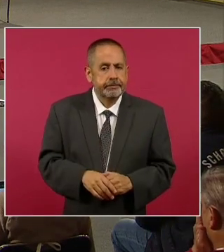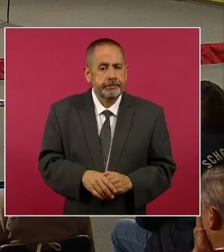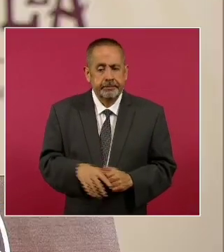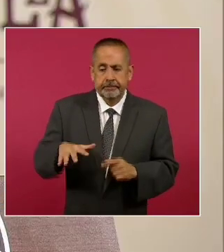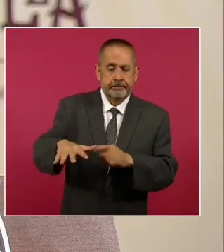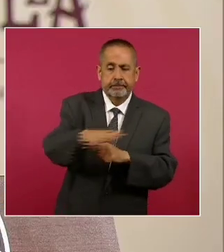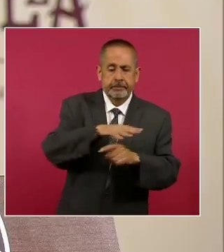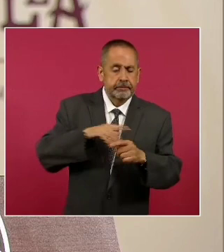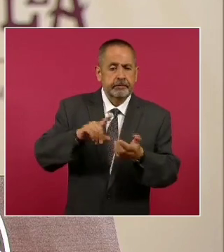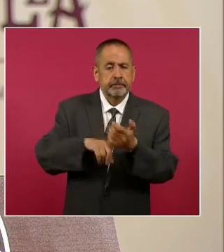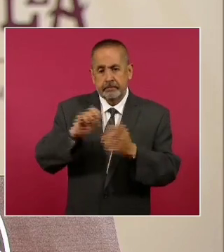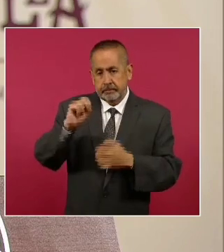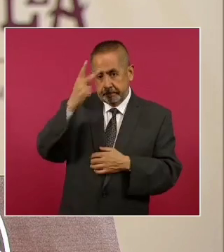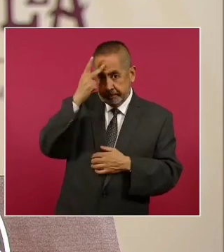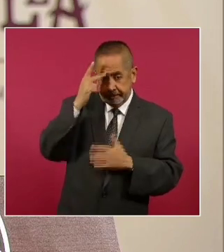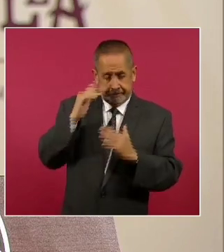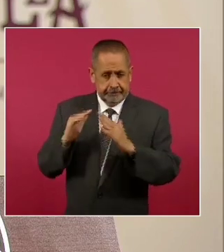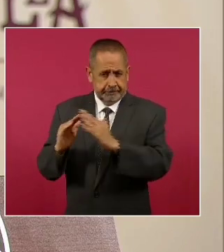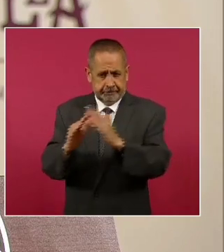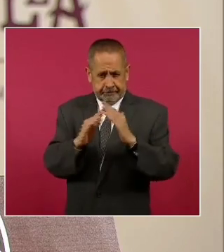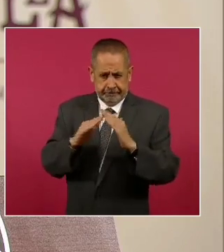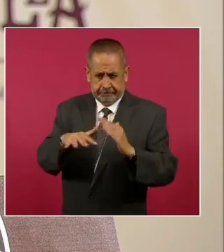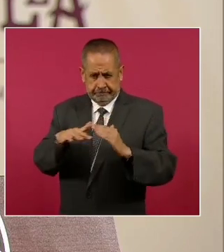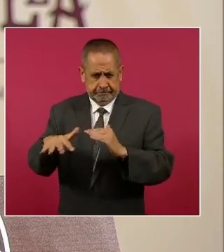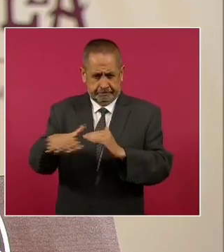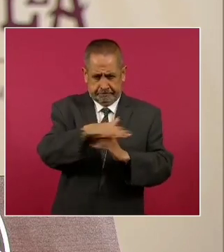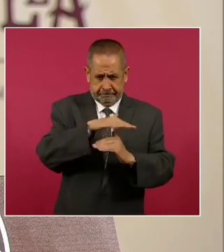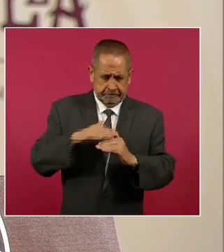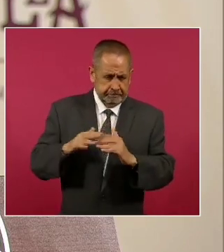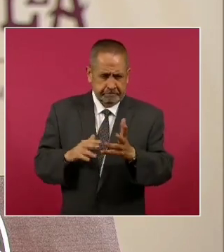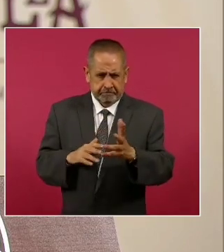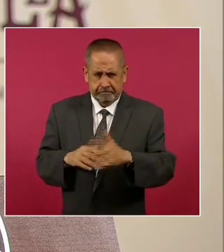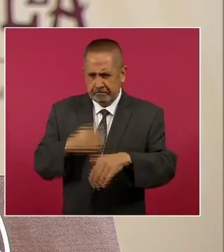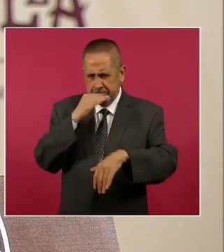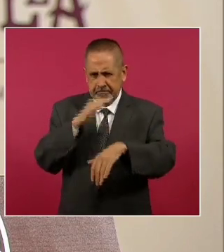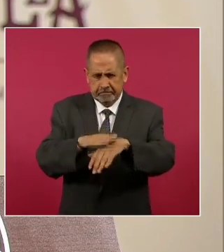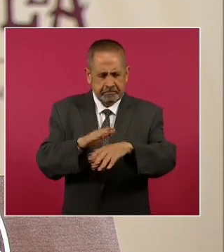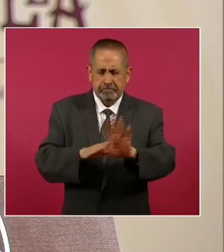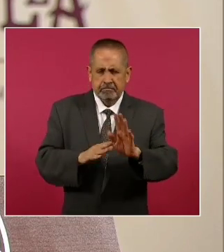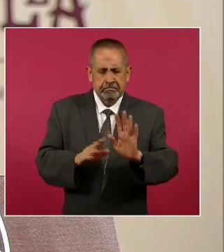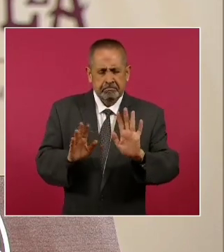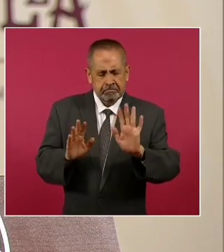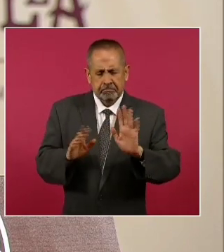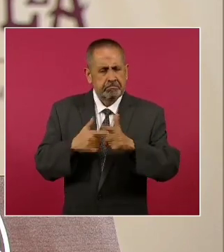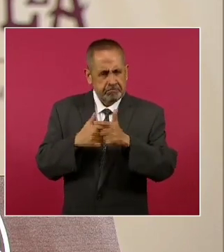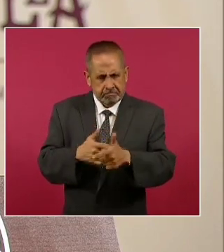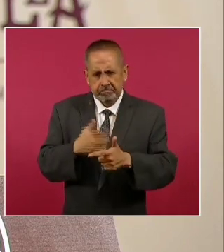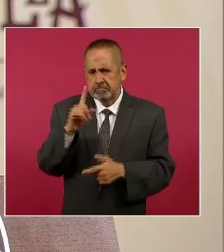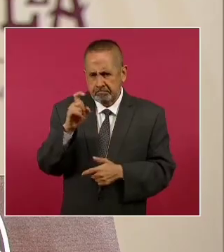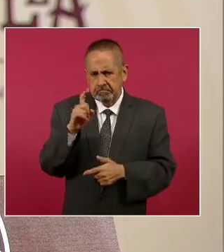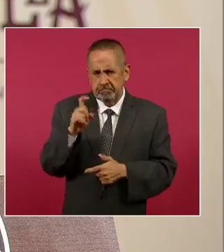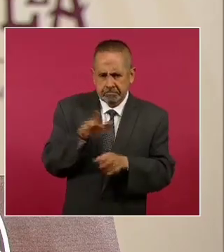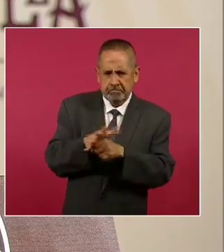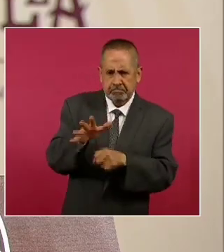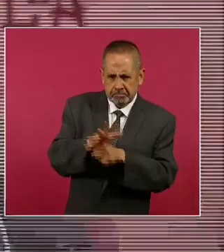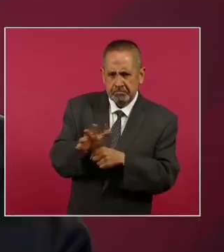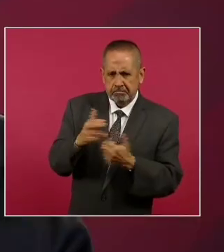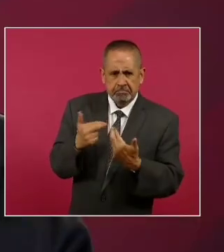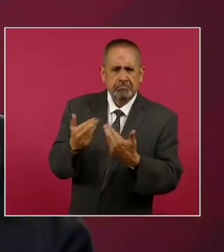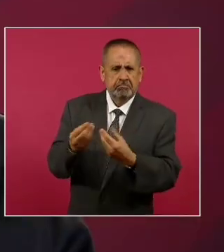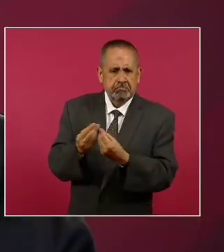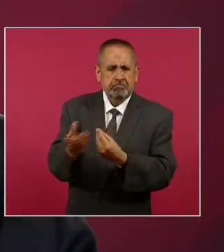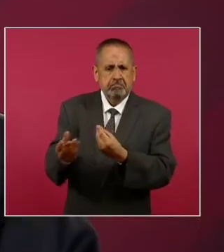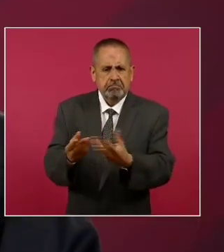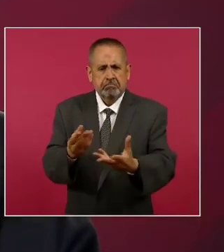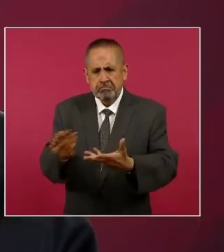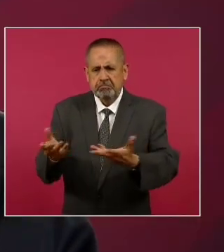zona metropolitana de San Luis Potosí, por el momento pues va a seguir teniendo el abastecimiento de la presa